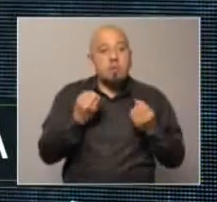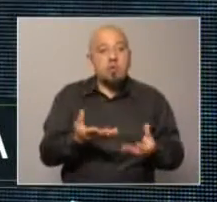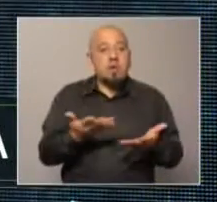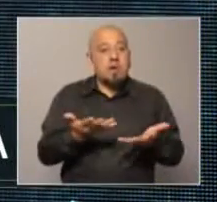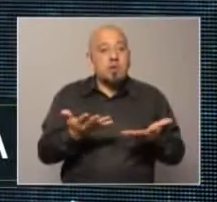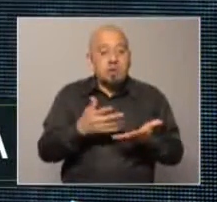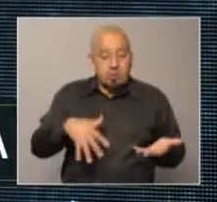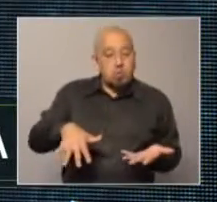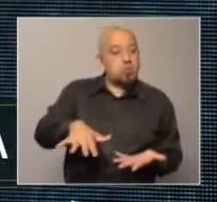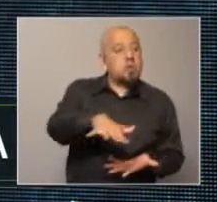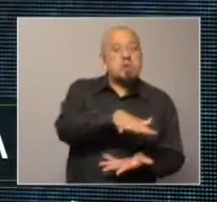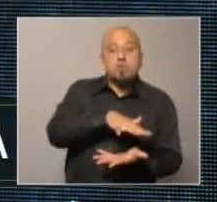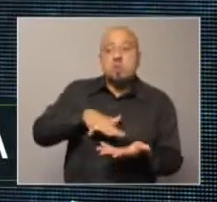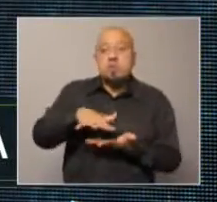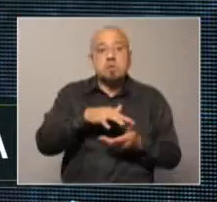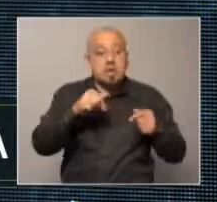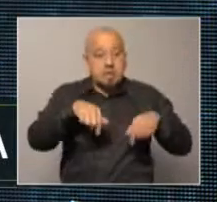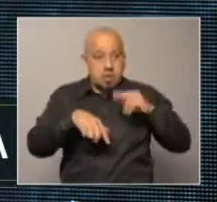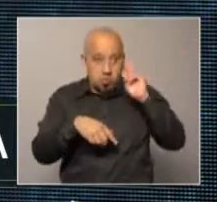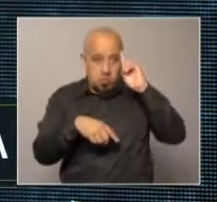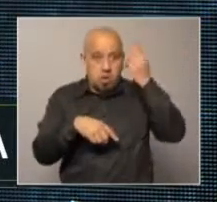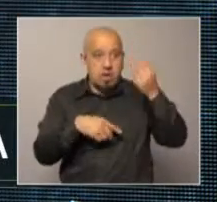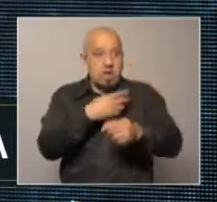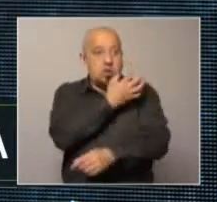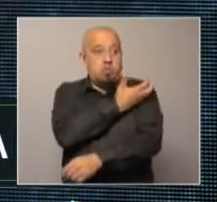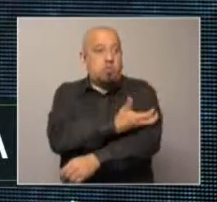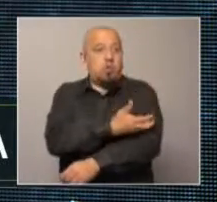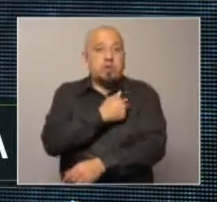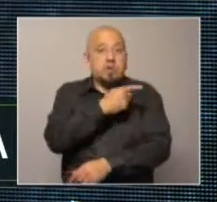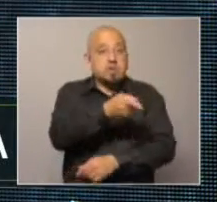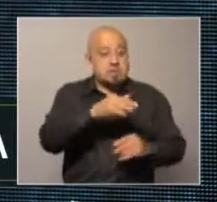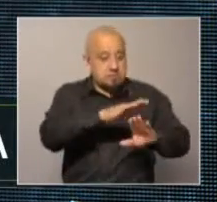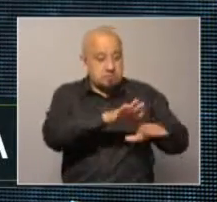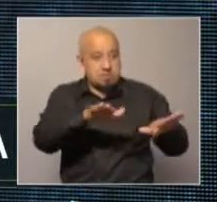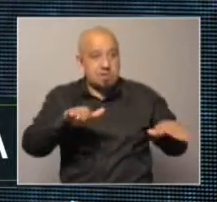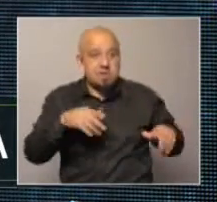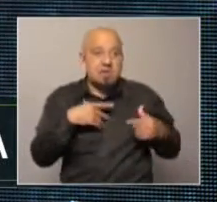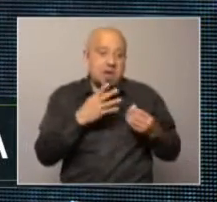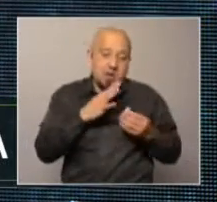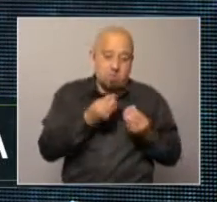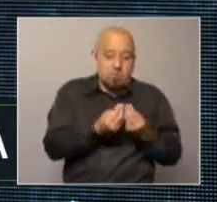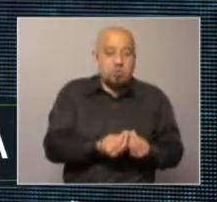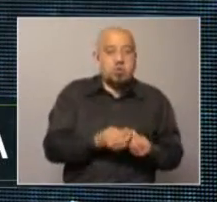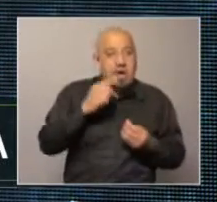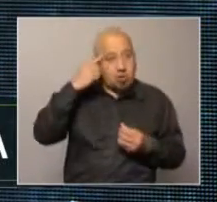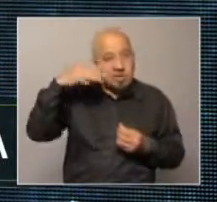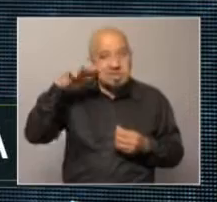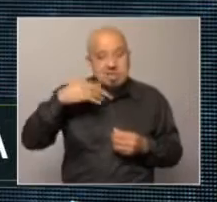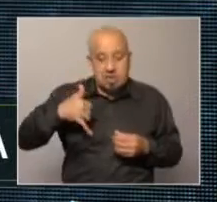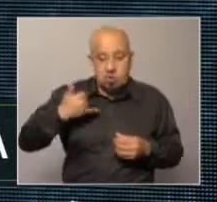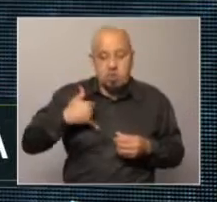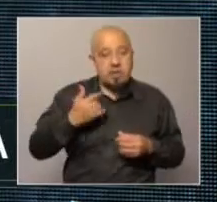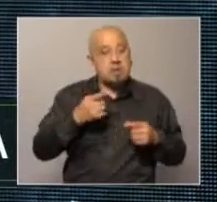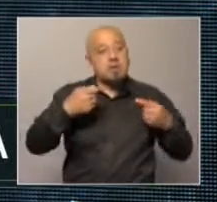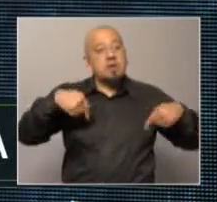contexto donde en nuestro país la pobreza se concentra en la infancia y en la adolescencia, y en la adolescencia a su vez se